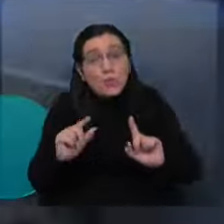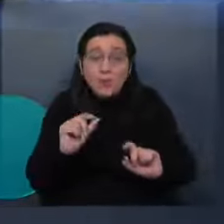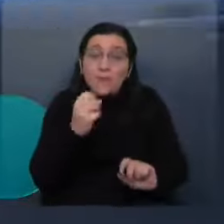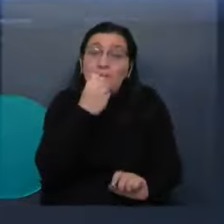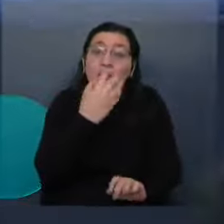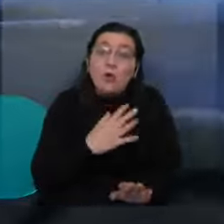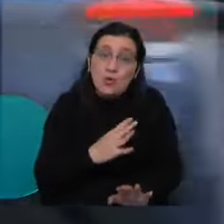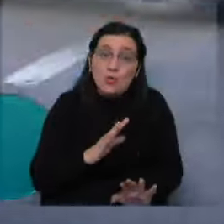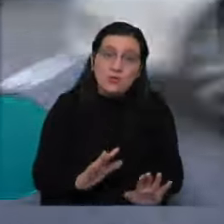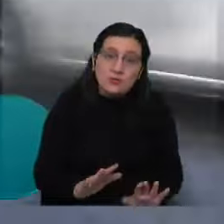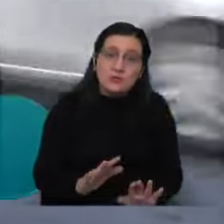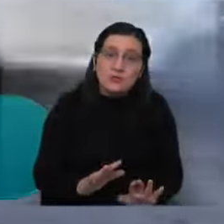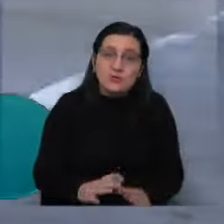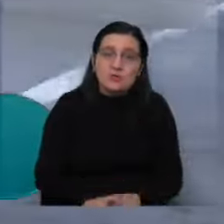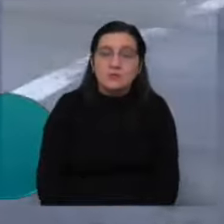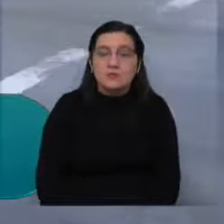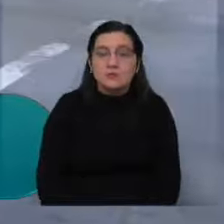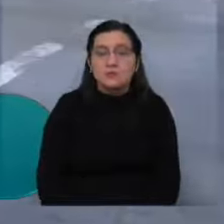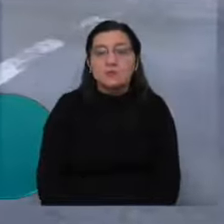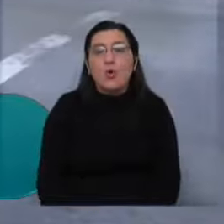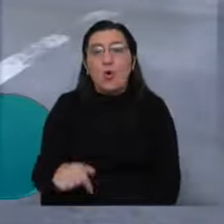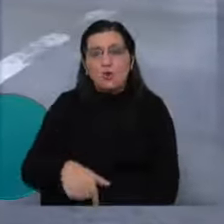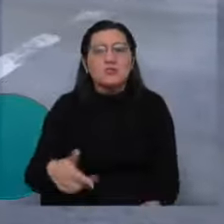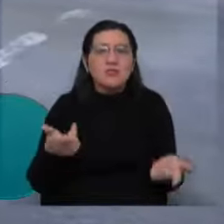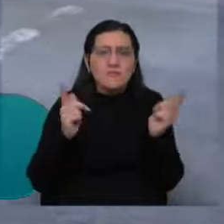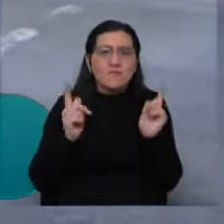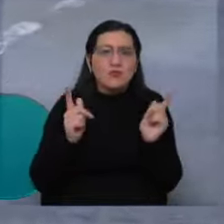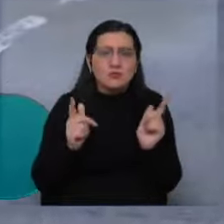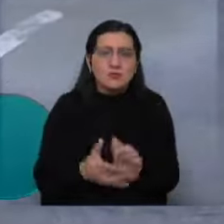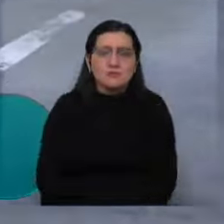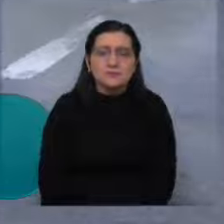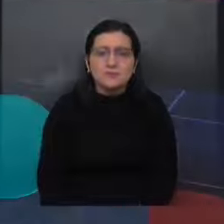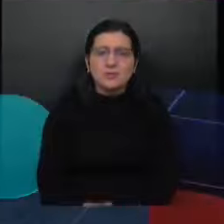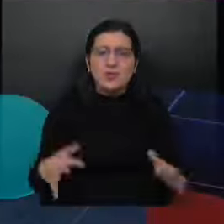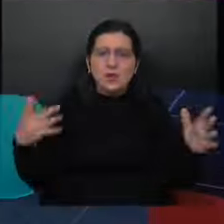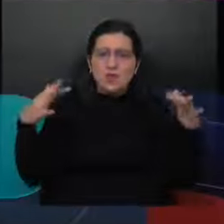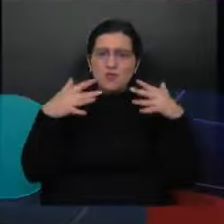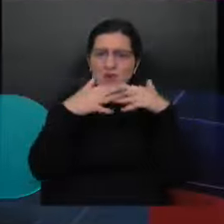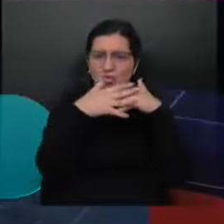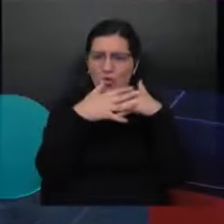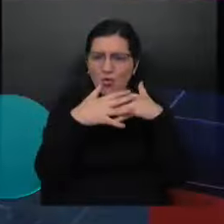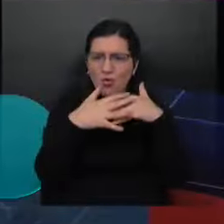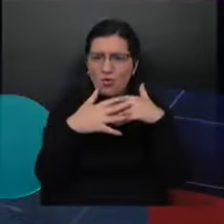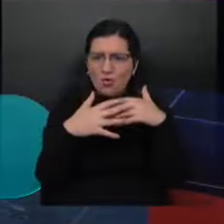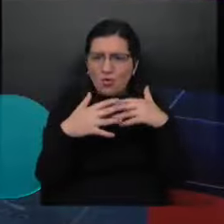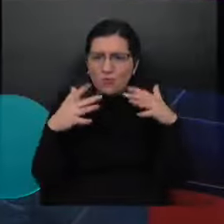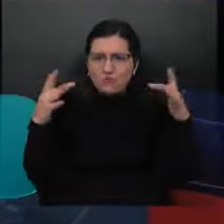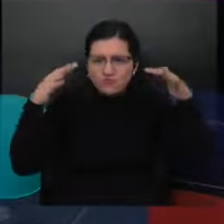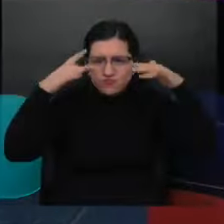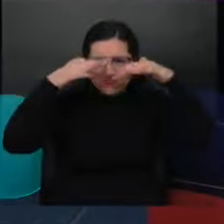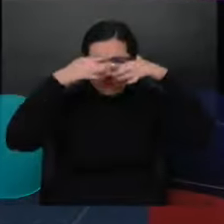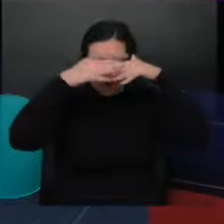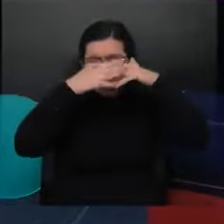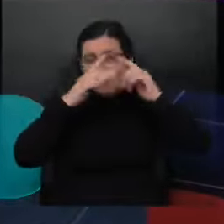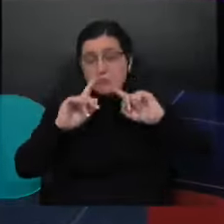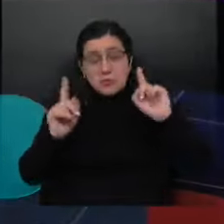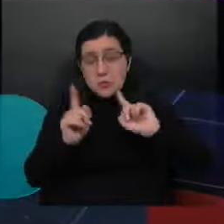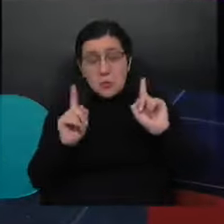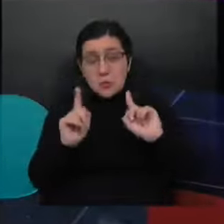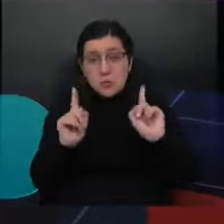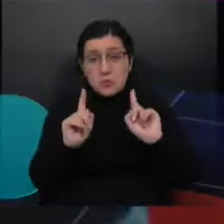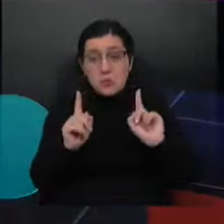días Hoy está totalmente disfrutable Fito nublado ve no no no está